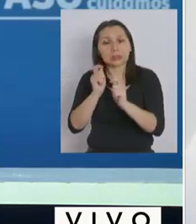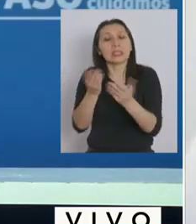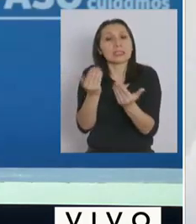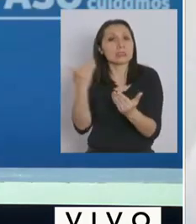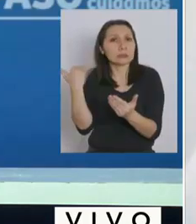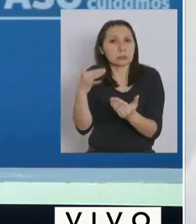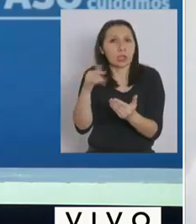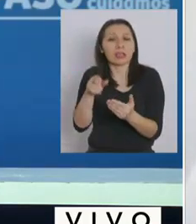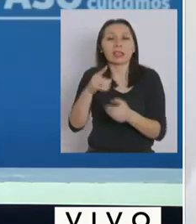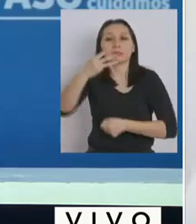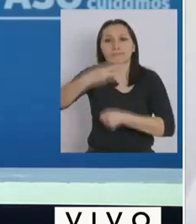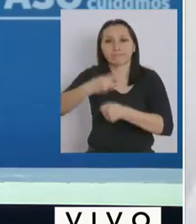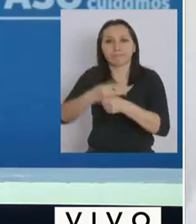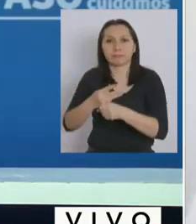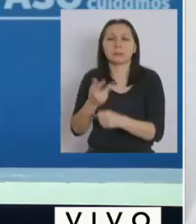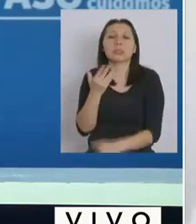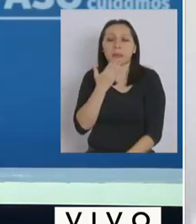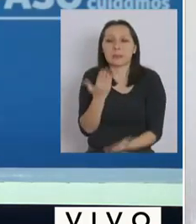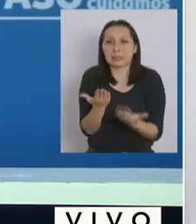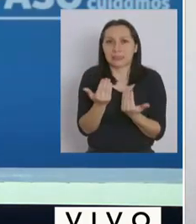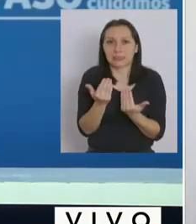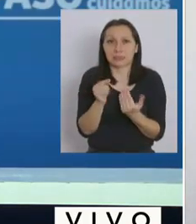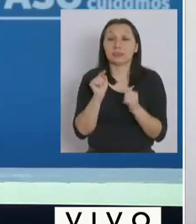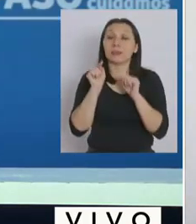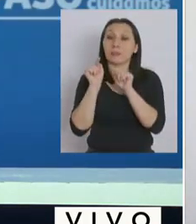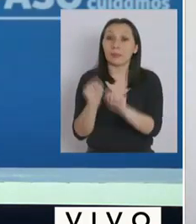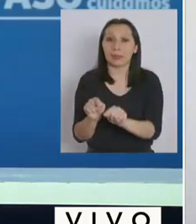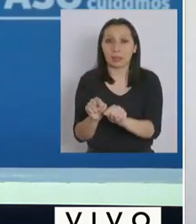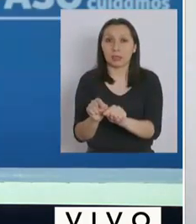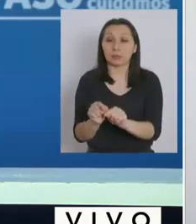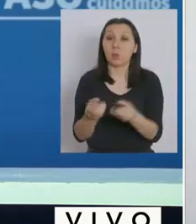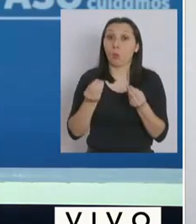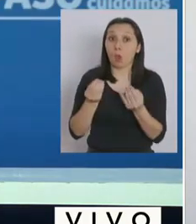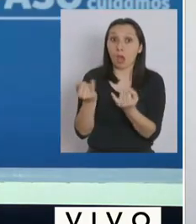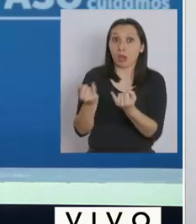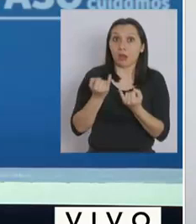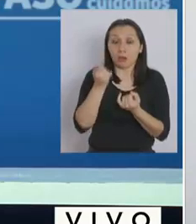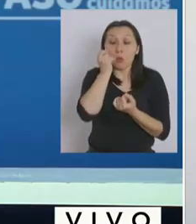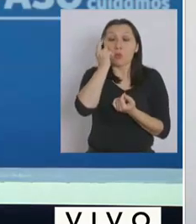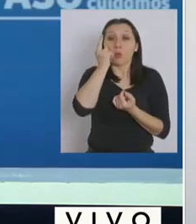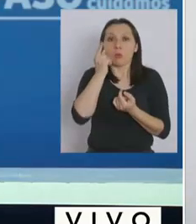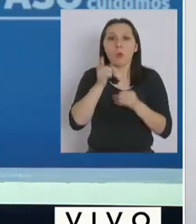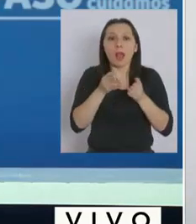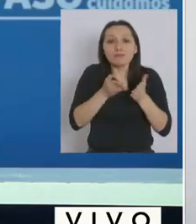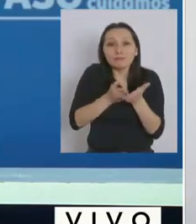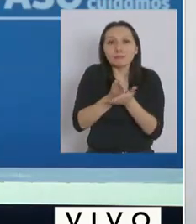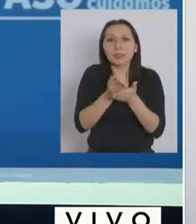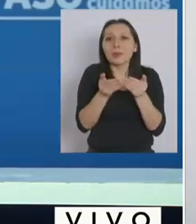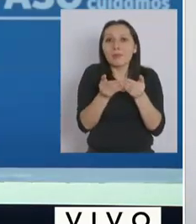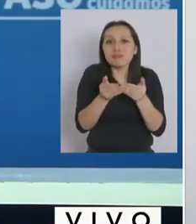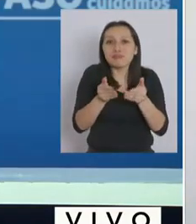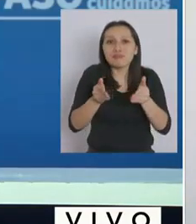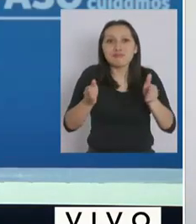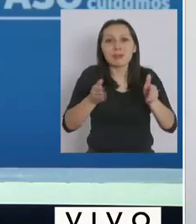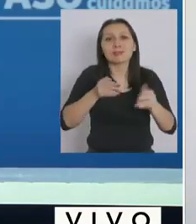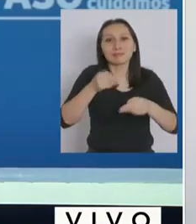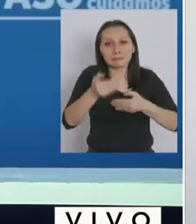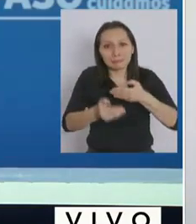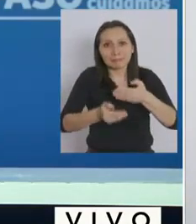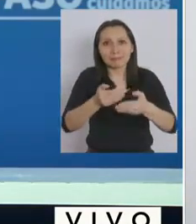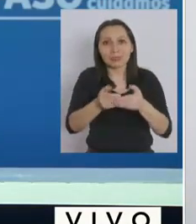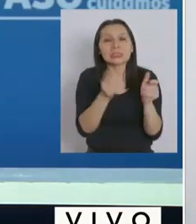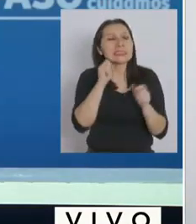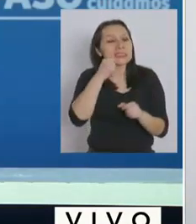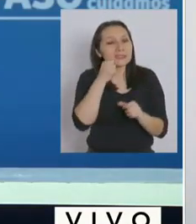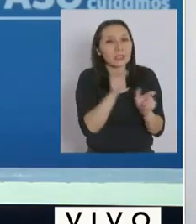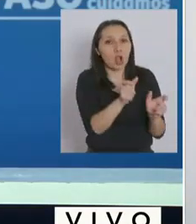son los adultos mayores. Esto es una muy buena noticia porque nos abre un camino, ¿cierto?, a un